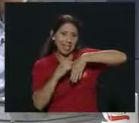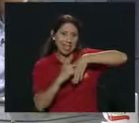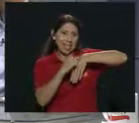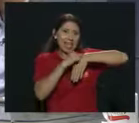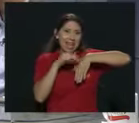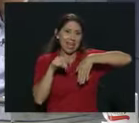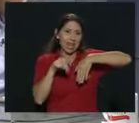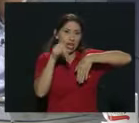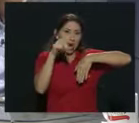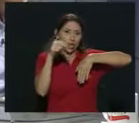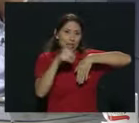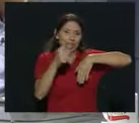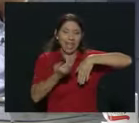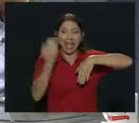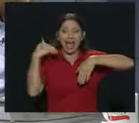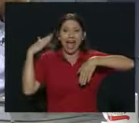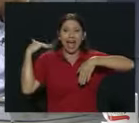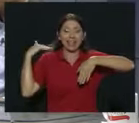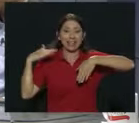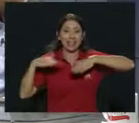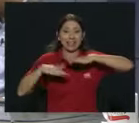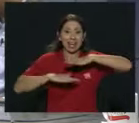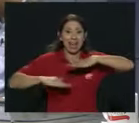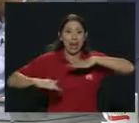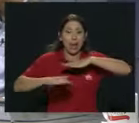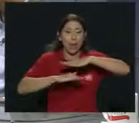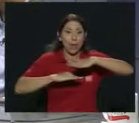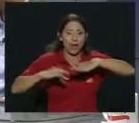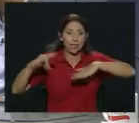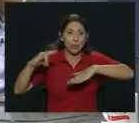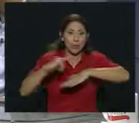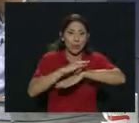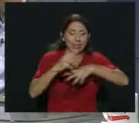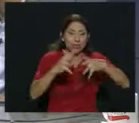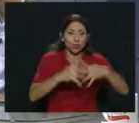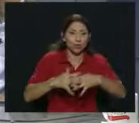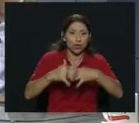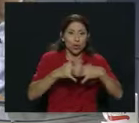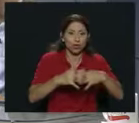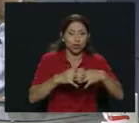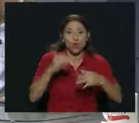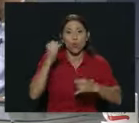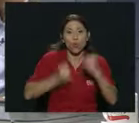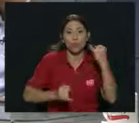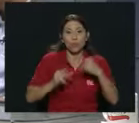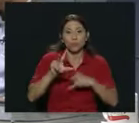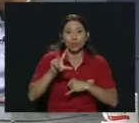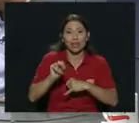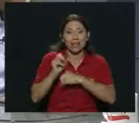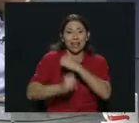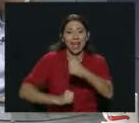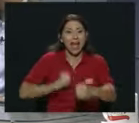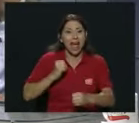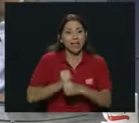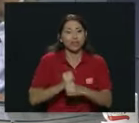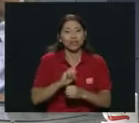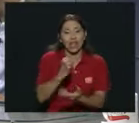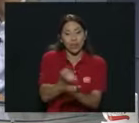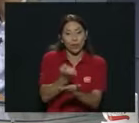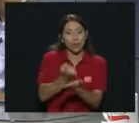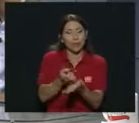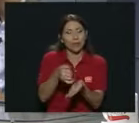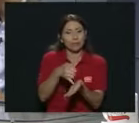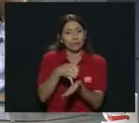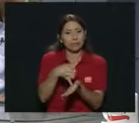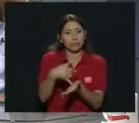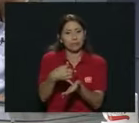Estados Unidos y que ha visto en los últimos 30 años un debilitamiento de su economía. Y que ese